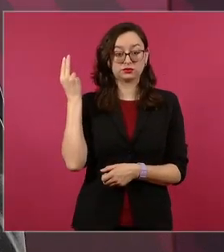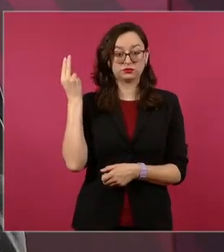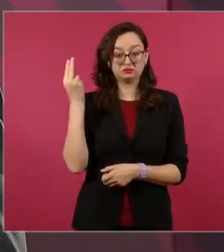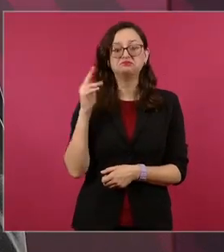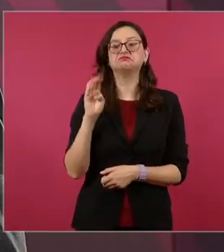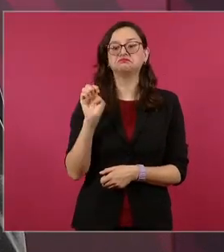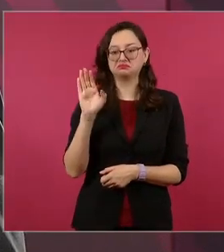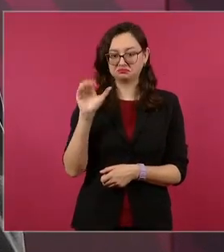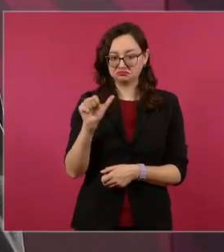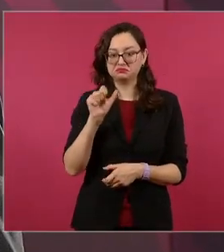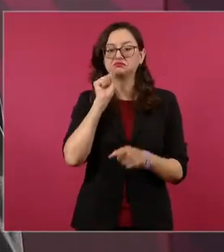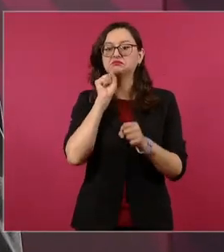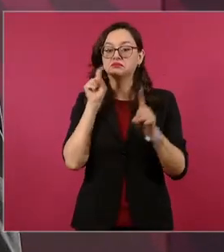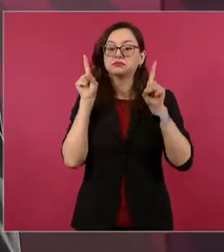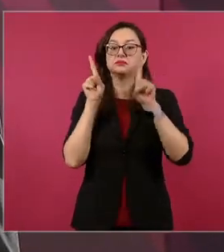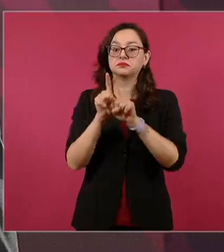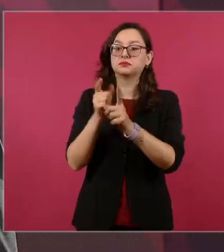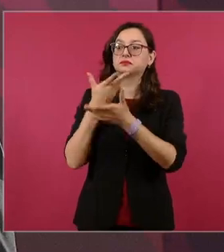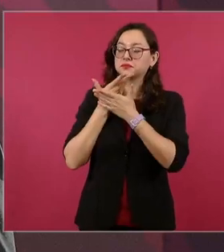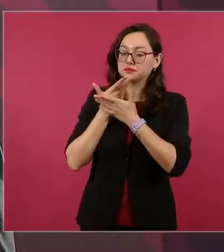con beca.